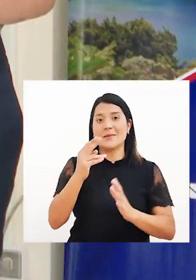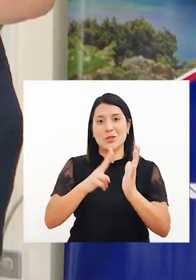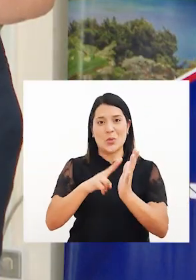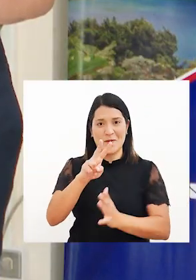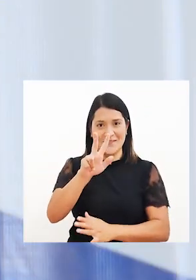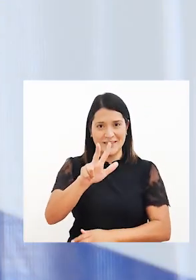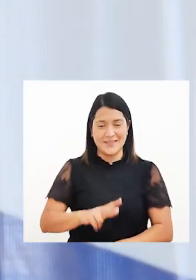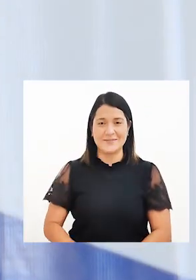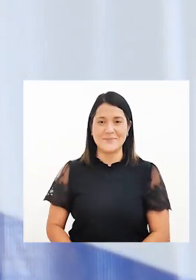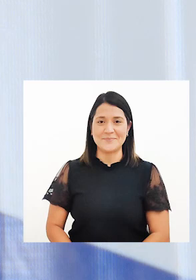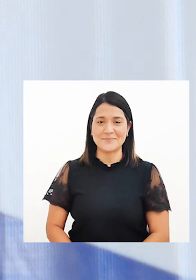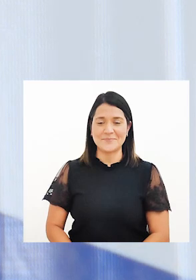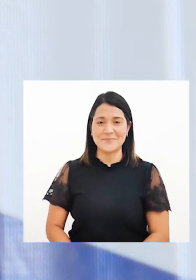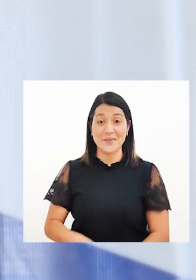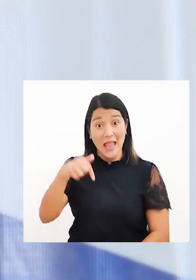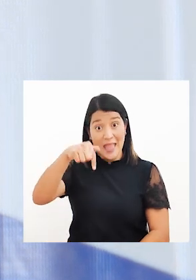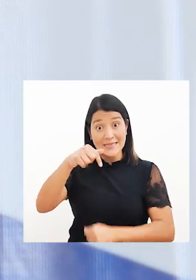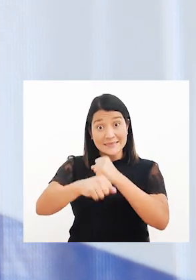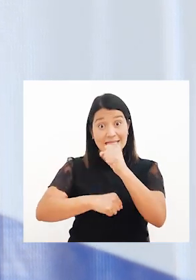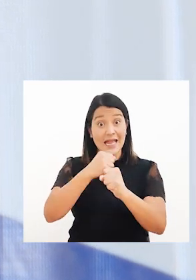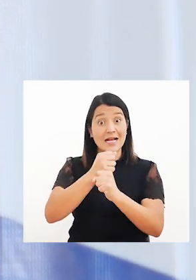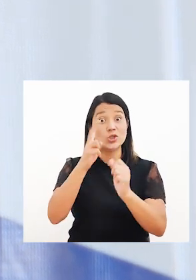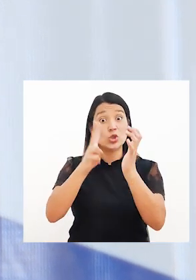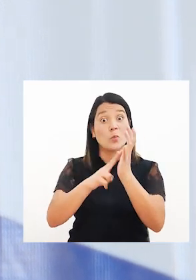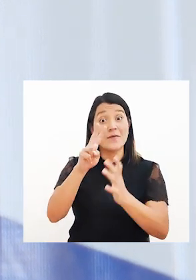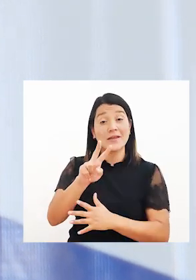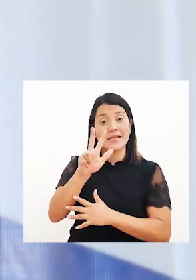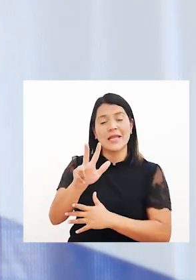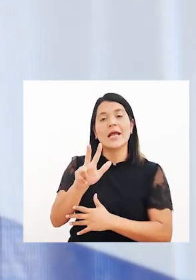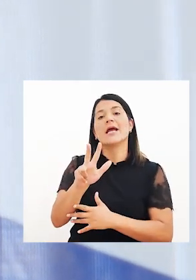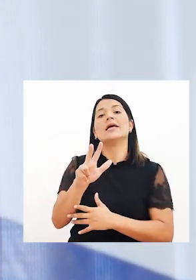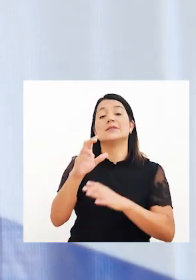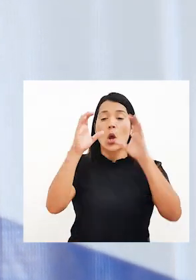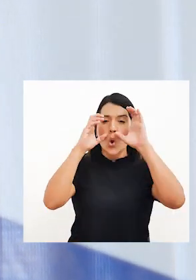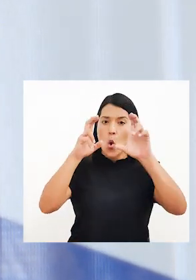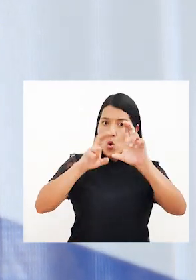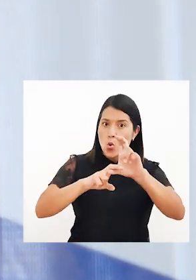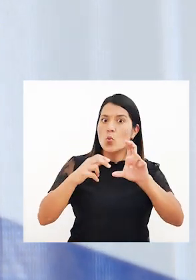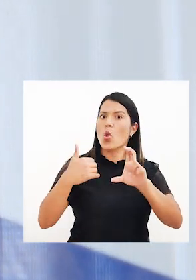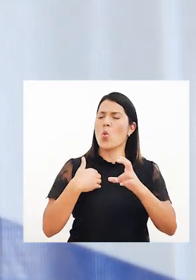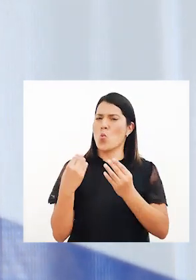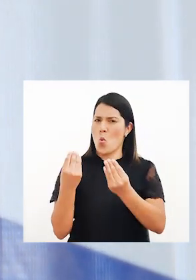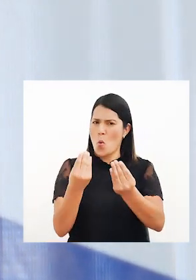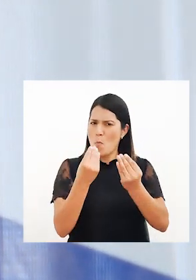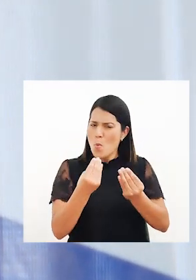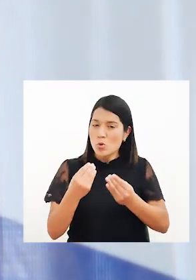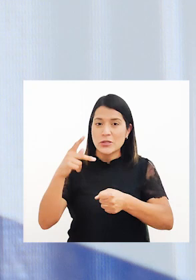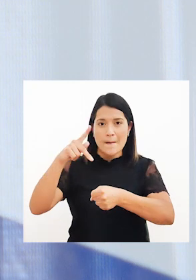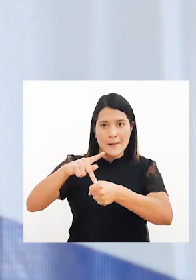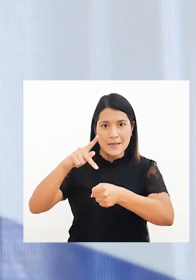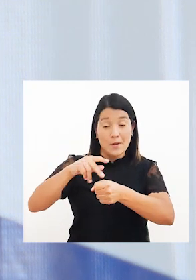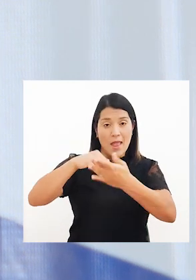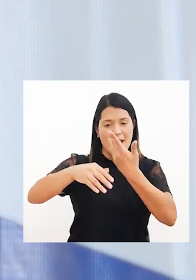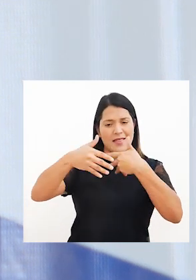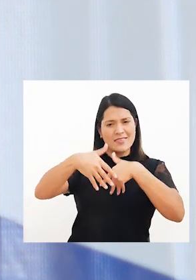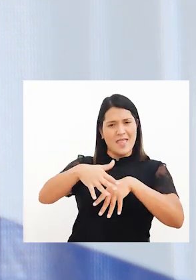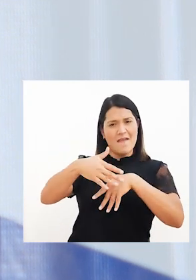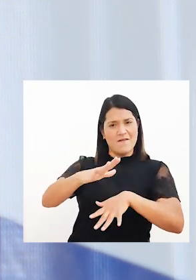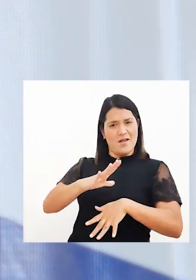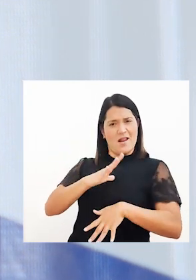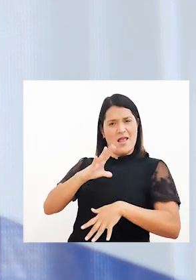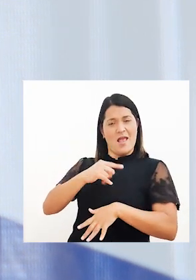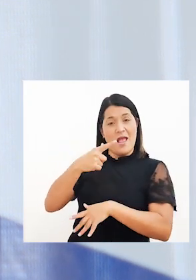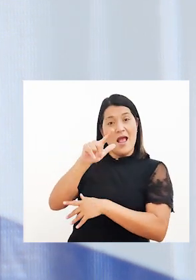2023. Este 2023, Colipro tuvo una excelsa participación en el gran desfile de gala, el